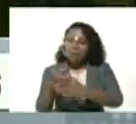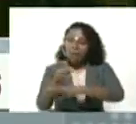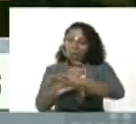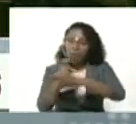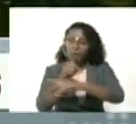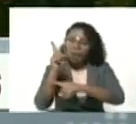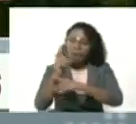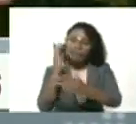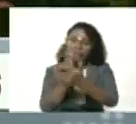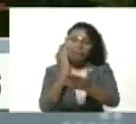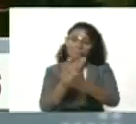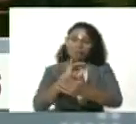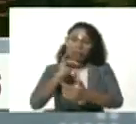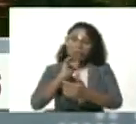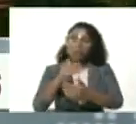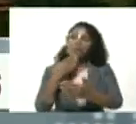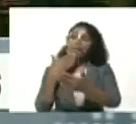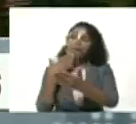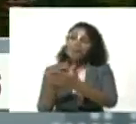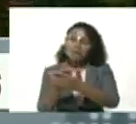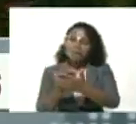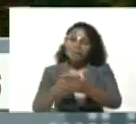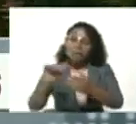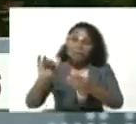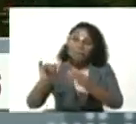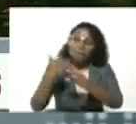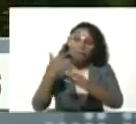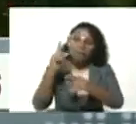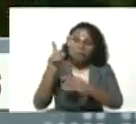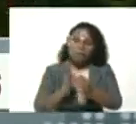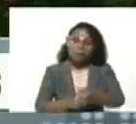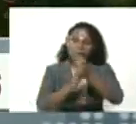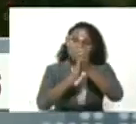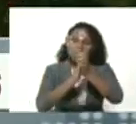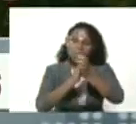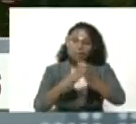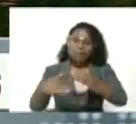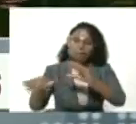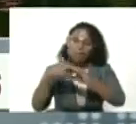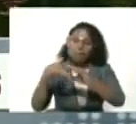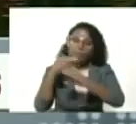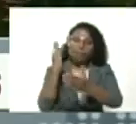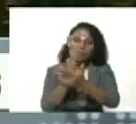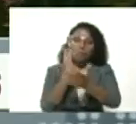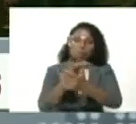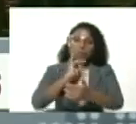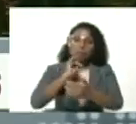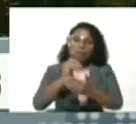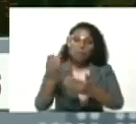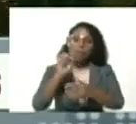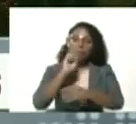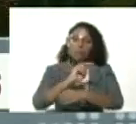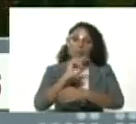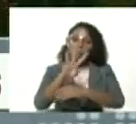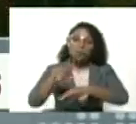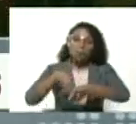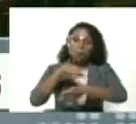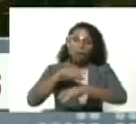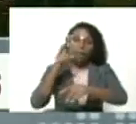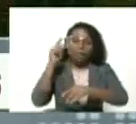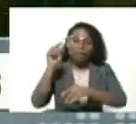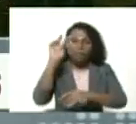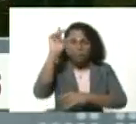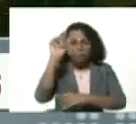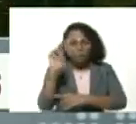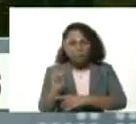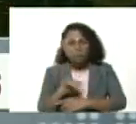me mantienes bien informado, le agradezco a aquellos líderes y lideresas que me mantienen bien informado, 24 horas del día, de todos los